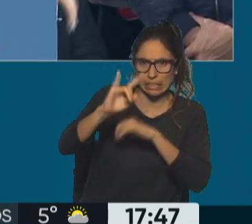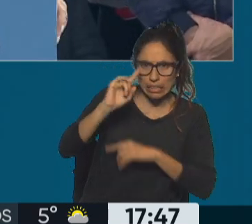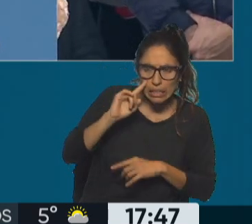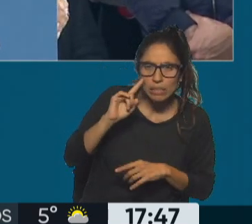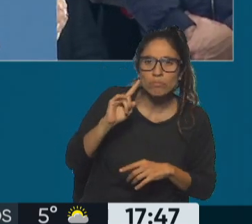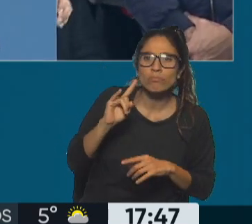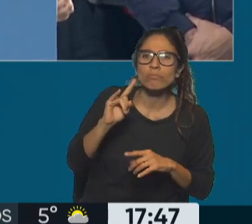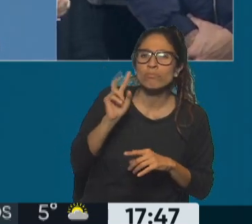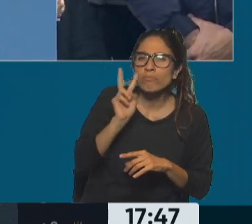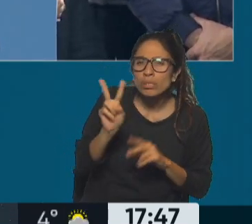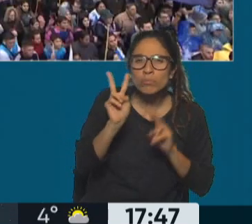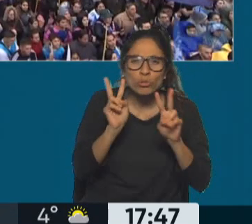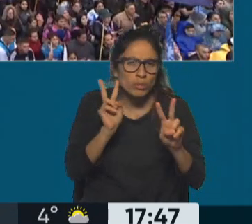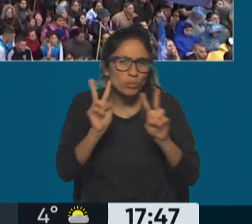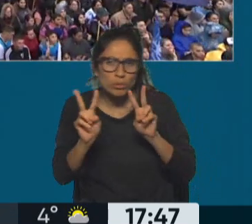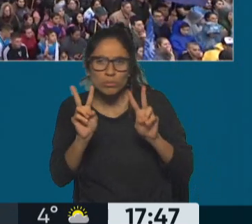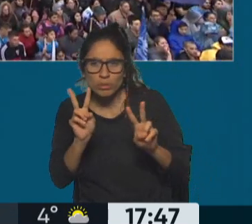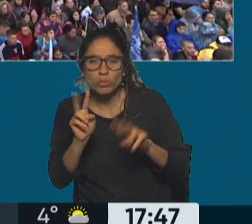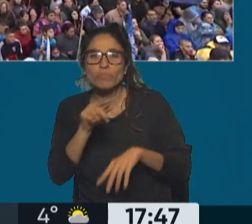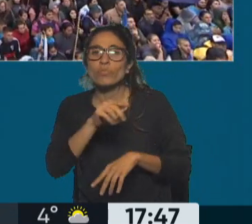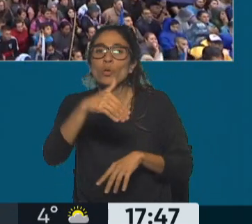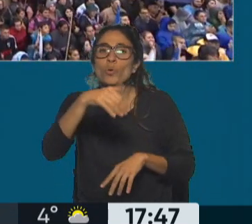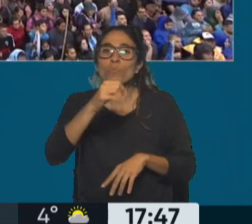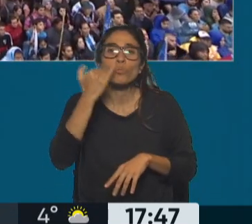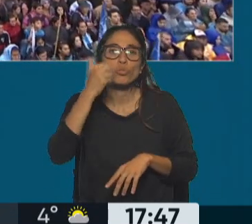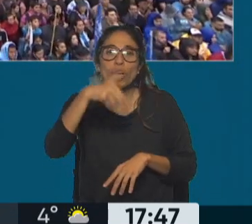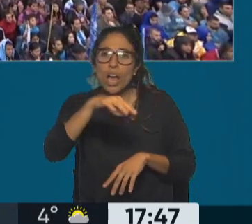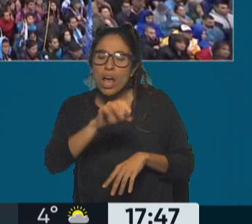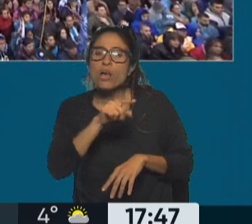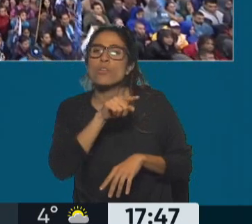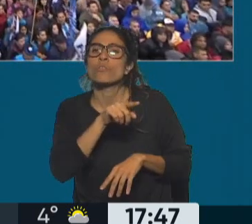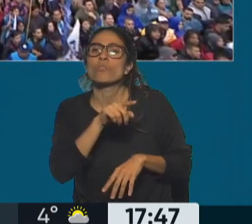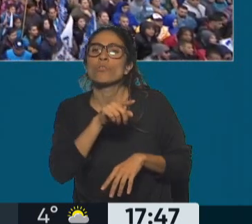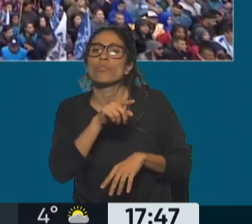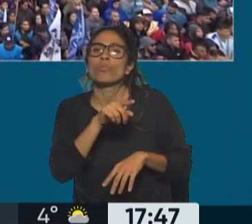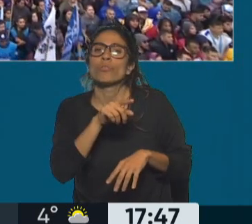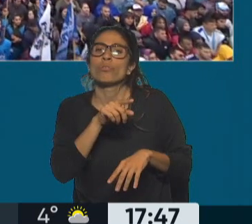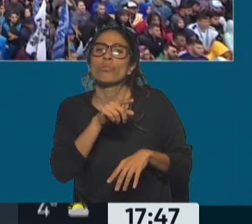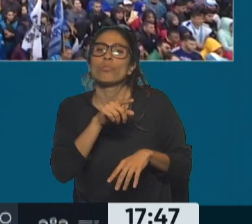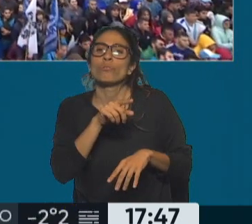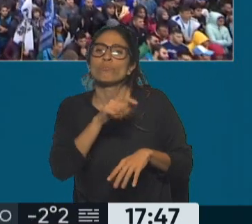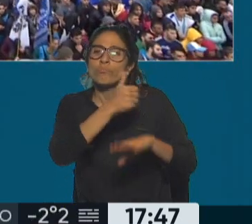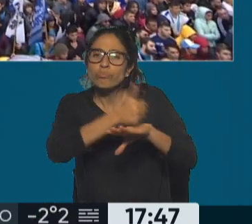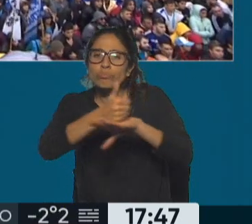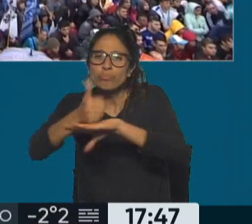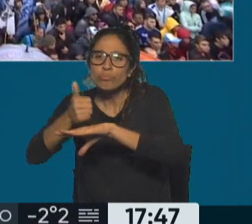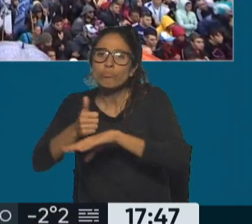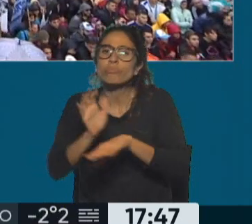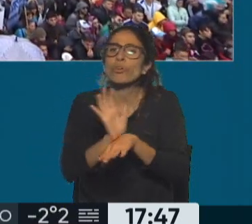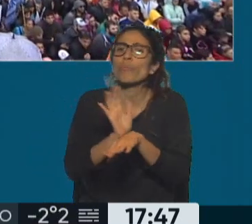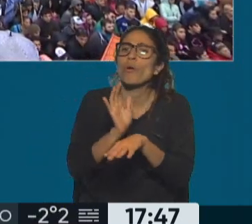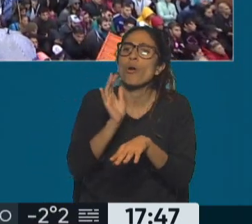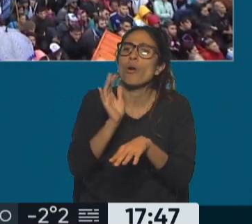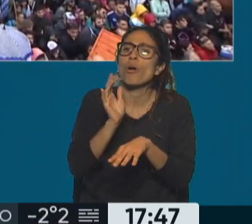sino también la expectativa de poder incorporar a millones de argentinos que están en la precariedad total laboral.